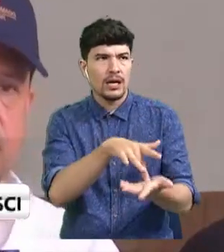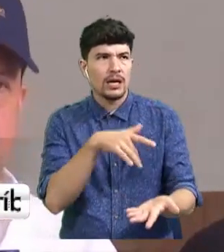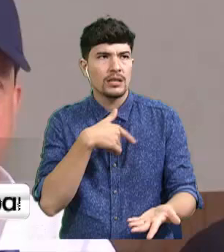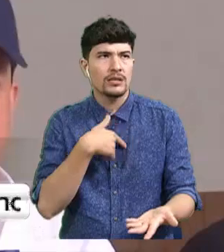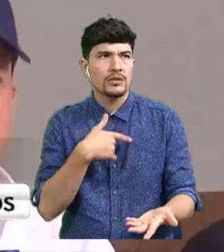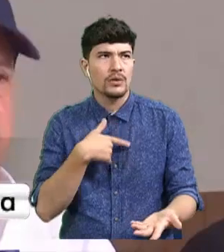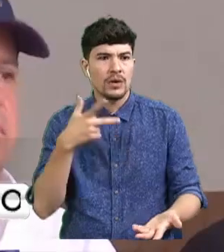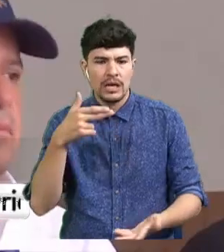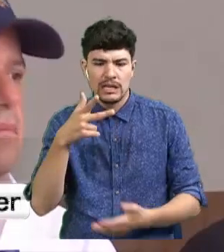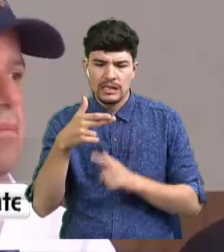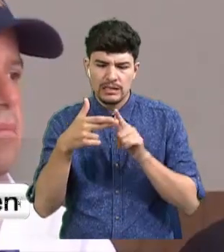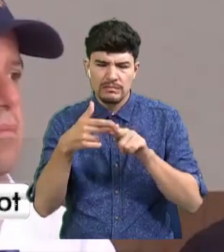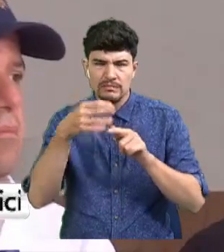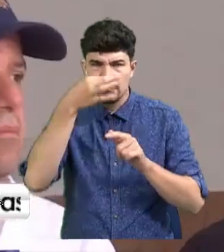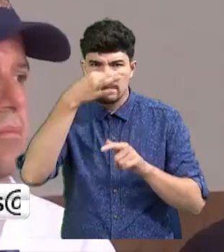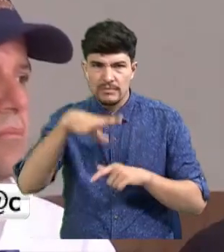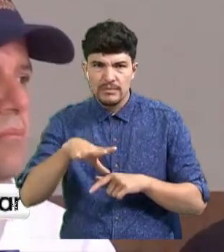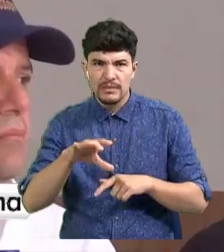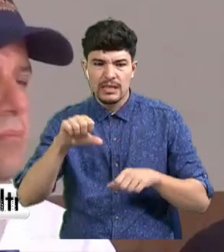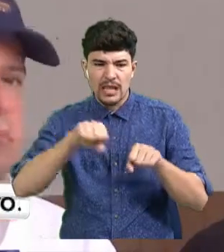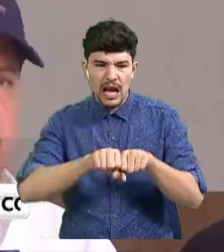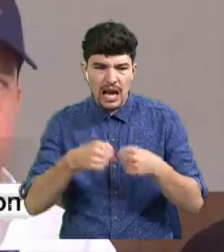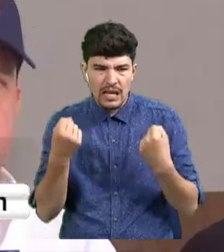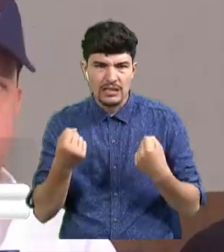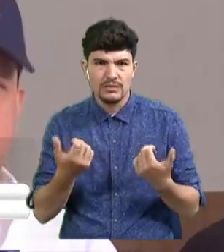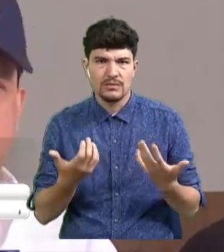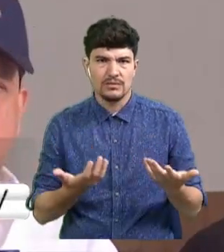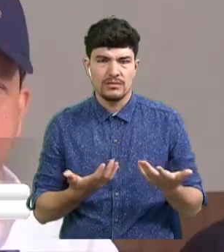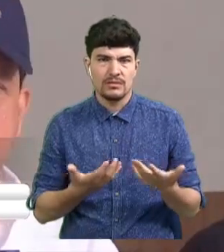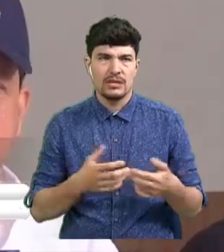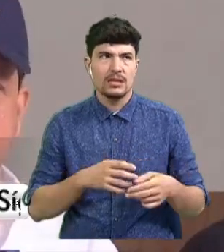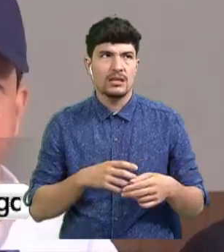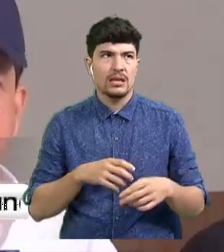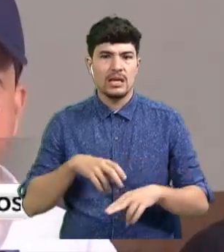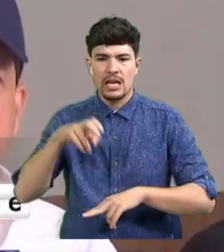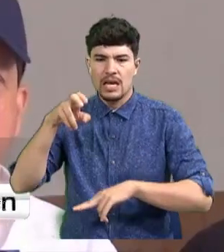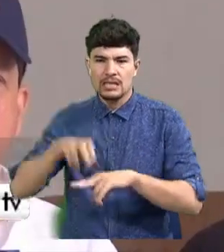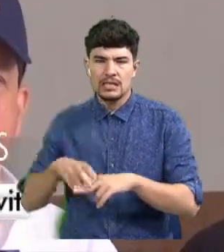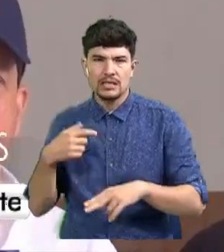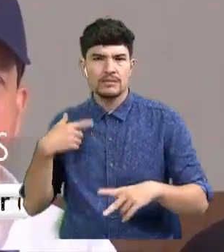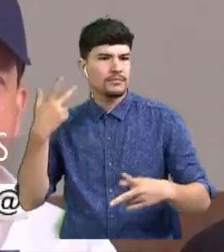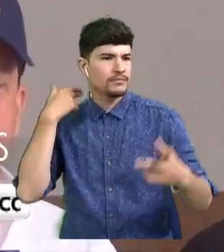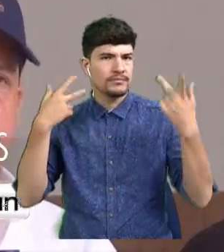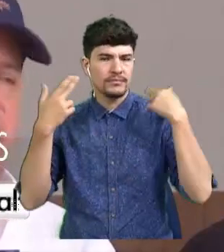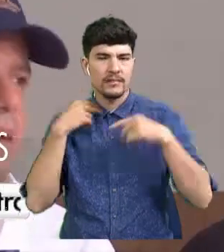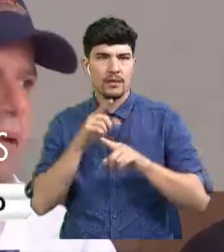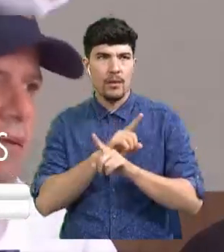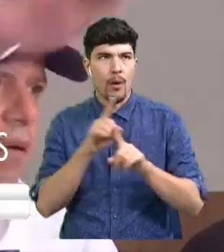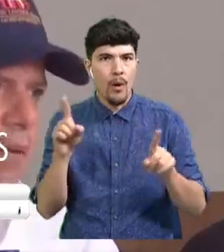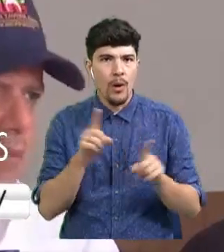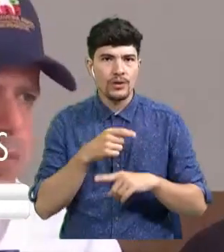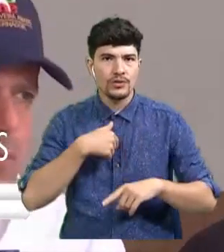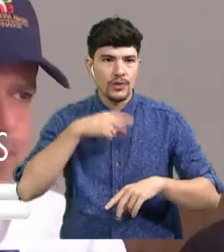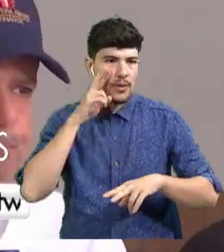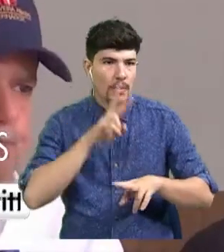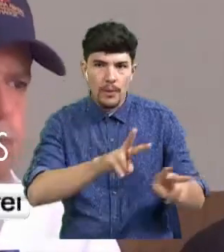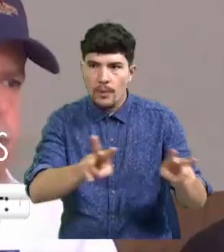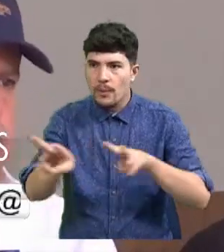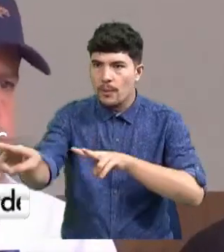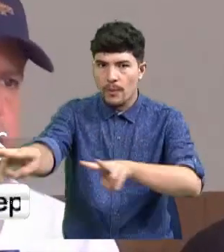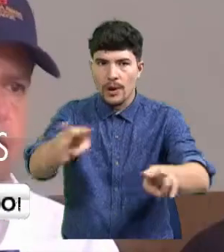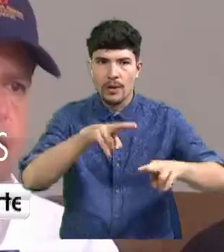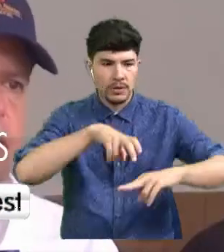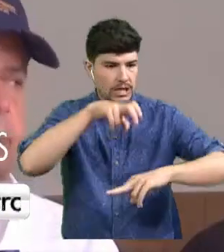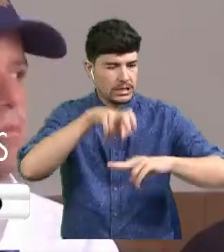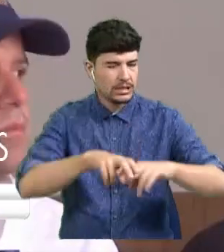pronto por ahí ya en mal uso, oxidadas, soldadas, en la silla, rimas para peluquearme, a ver muy bien el salón de belleza, una